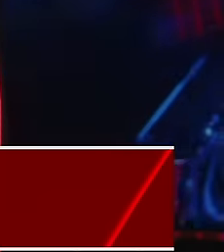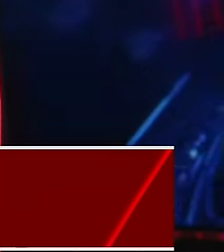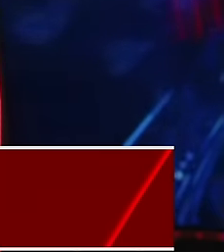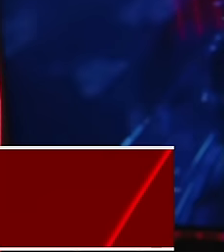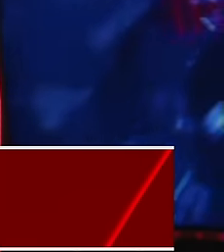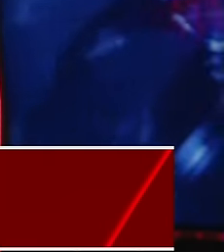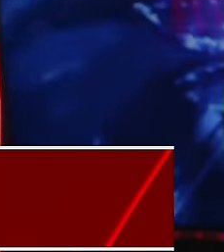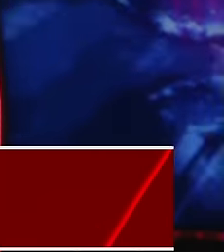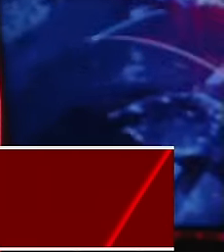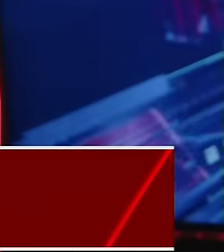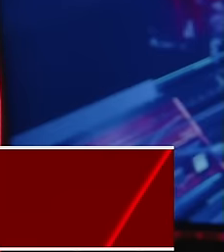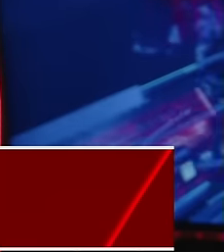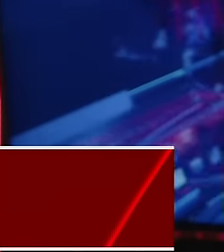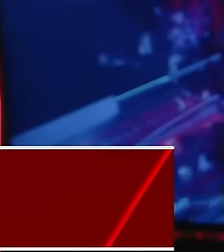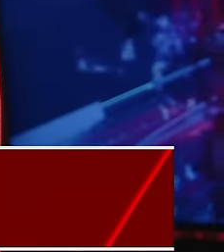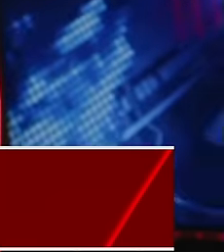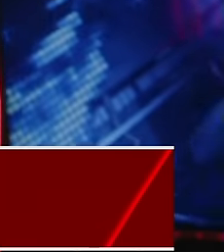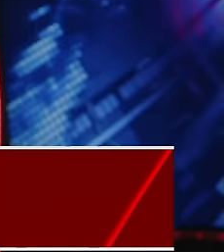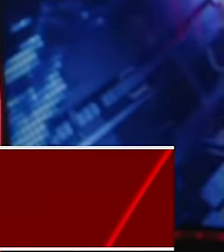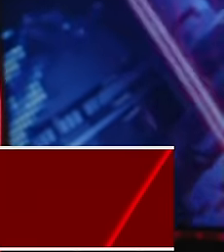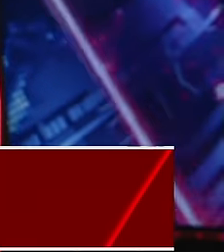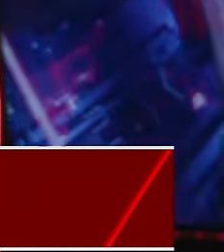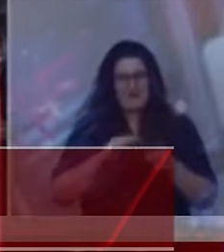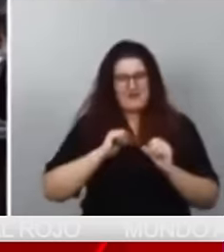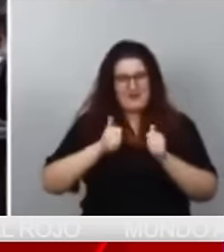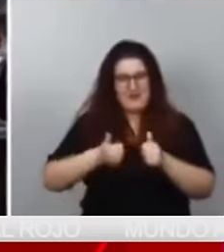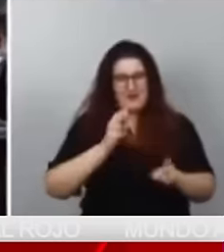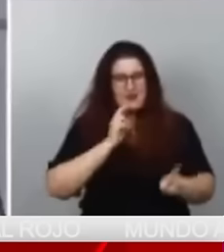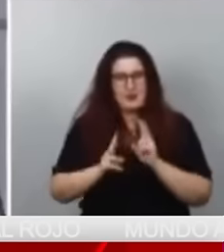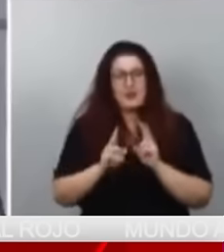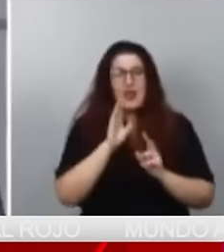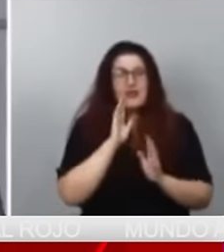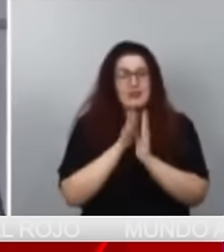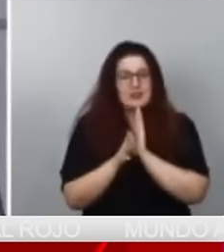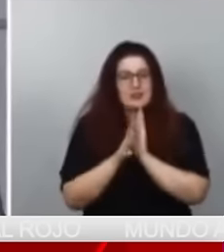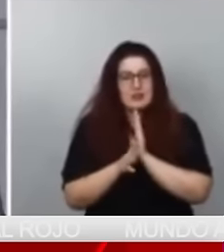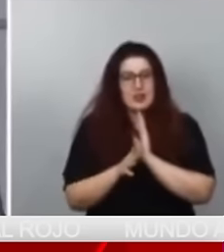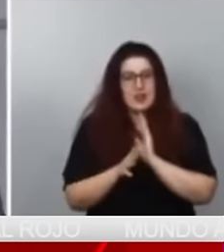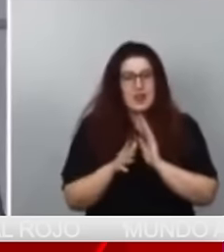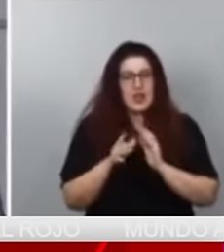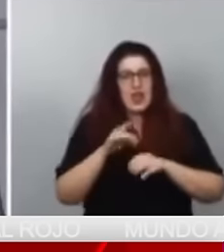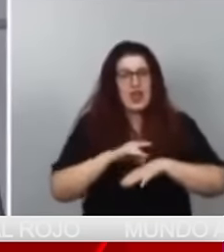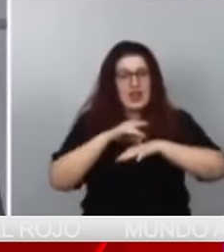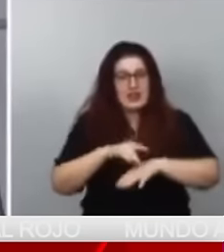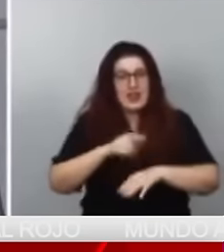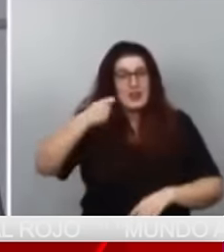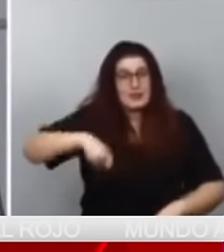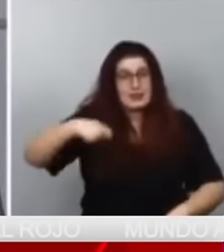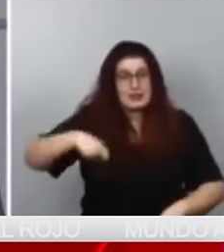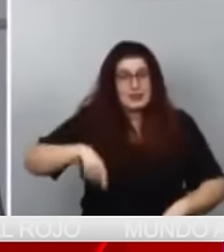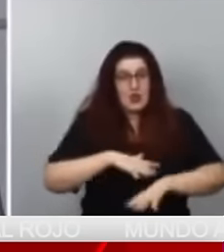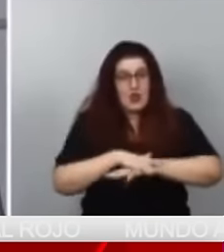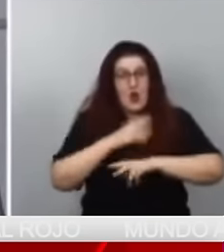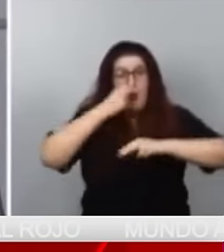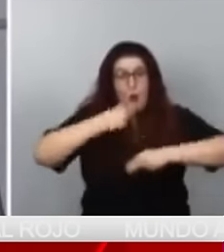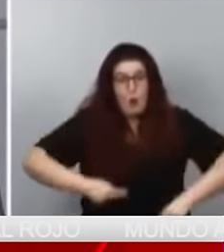al eje del mar. Escucha el siguiente vídeo de Pilar Alegría. Lo comentaba anteriormente, la agenda del presidente del gobierno es